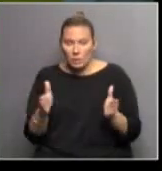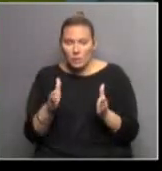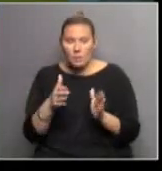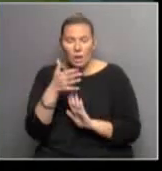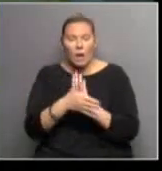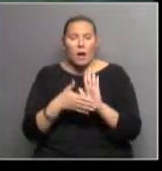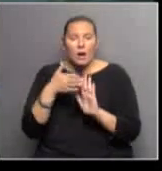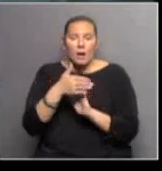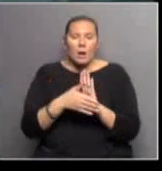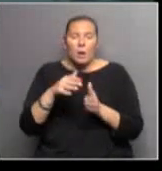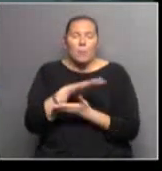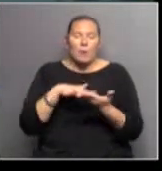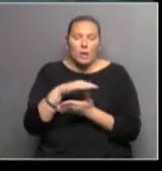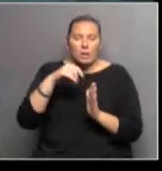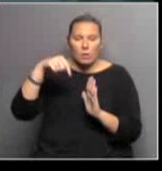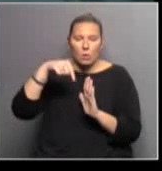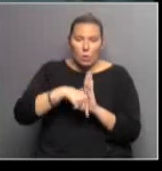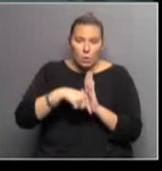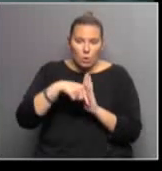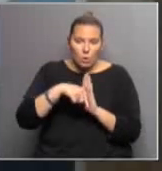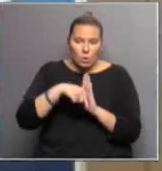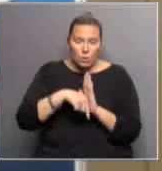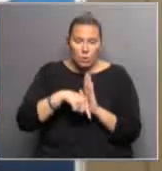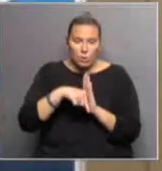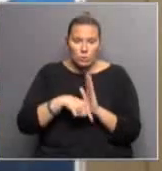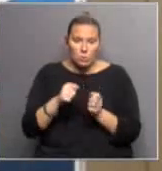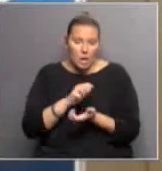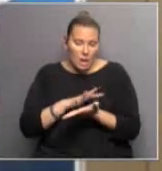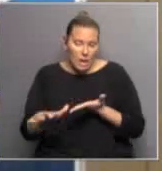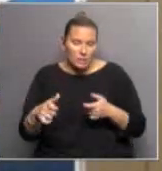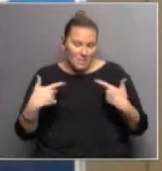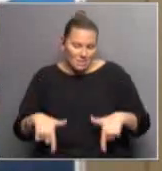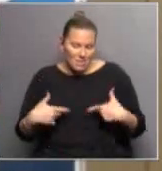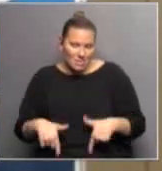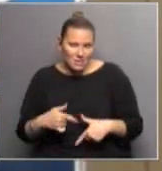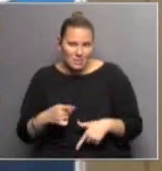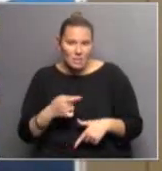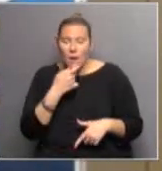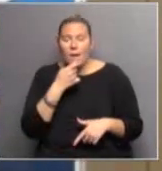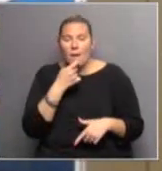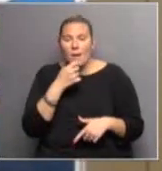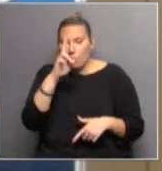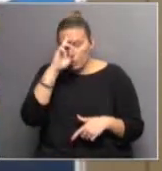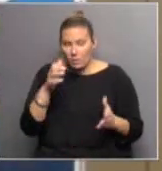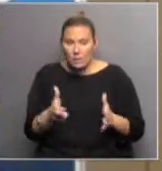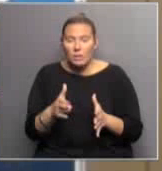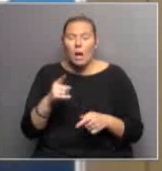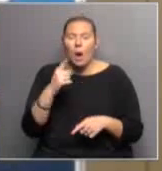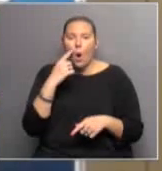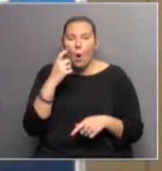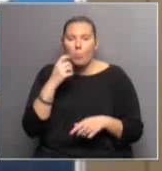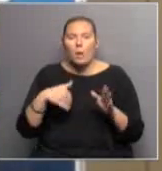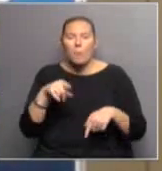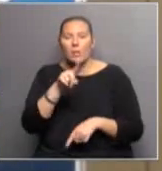servicio de la Intendencia de Montevideo, es un servicio público, por lo tanto no tiene costo, y la gente debe, los varones que tengan más de 18 años